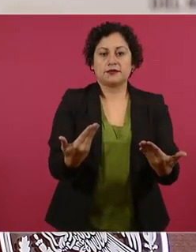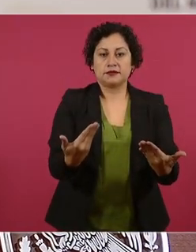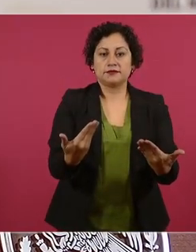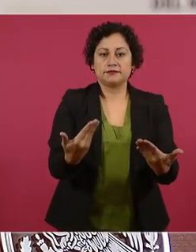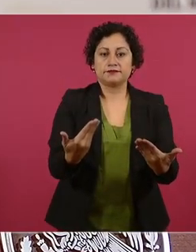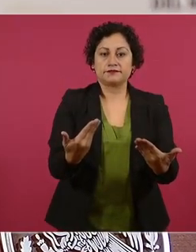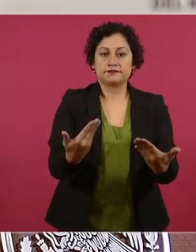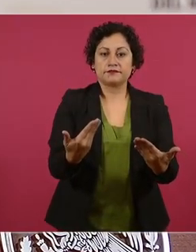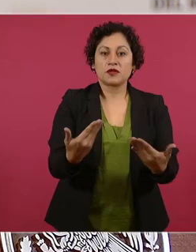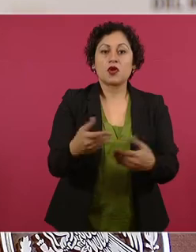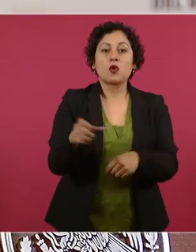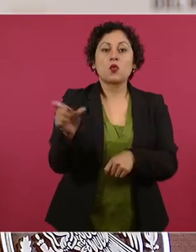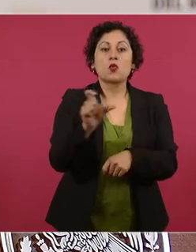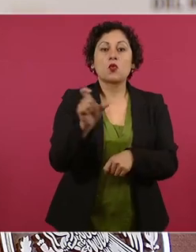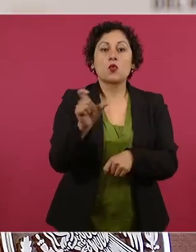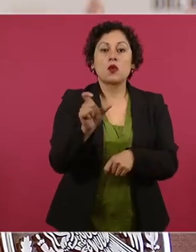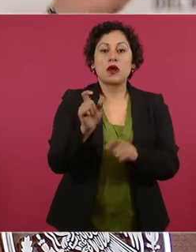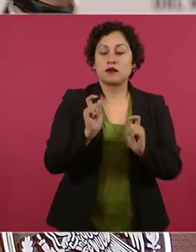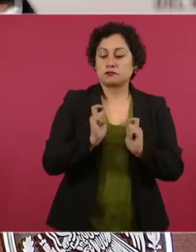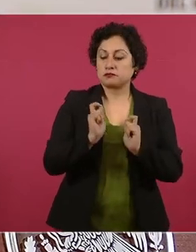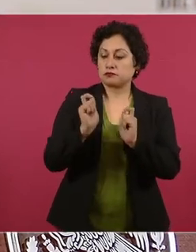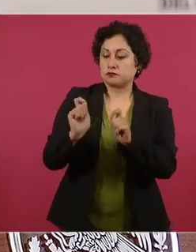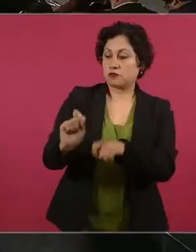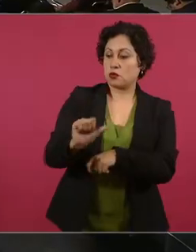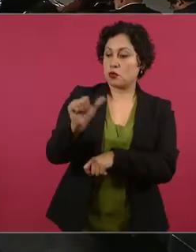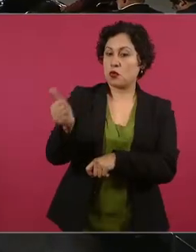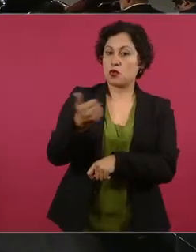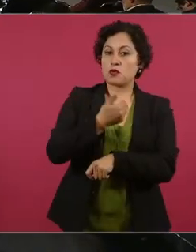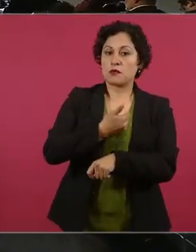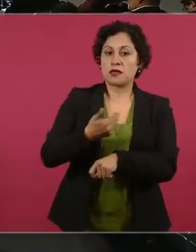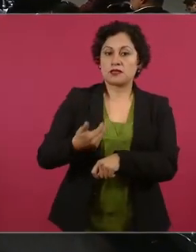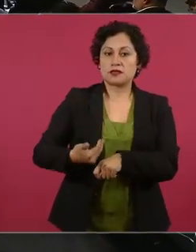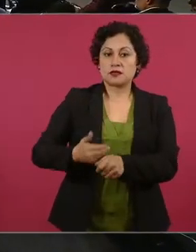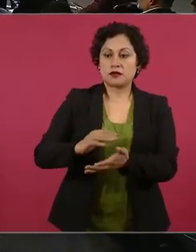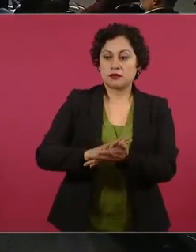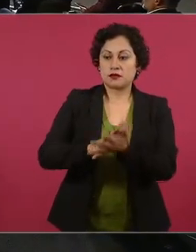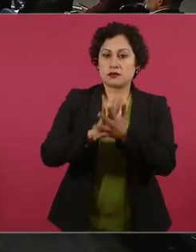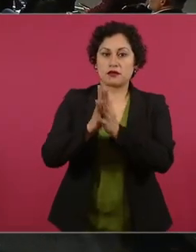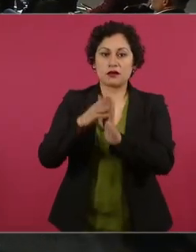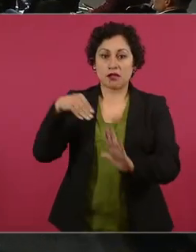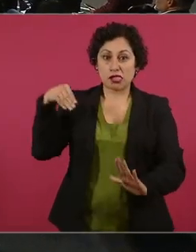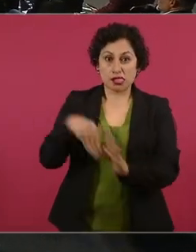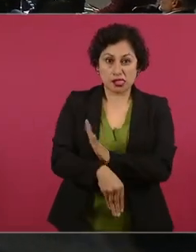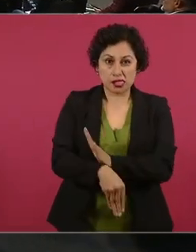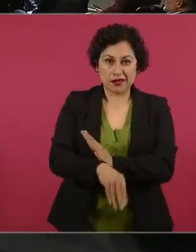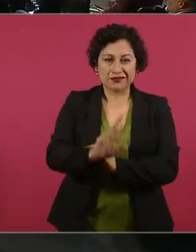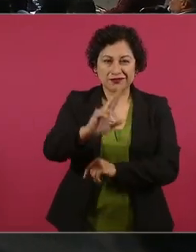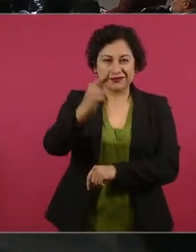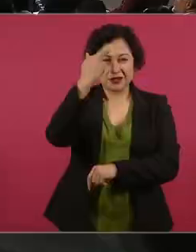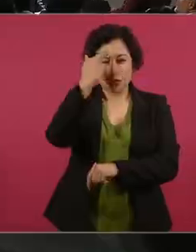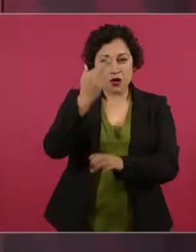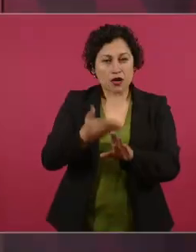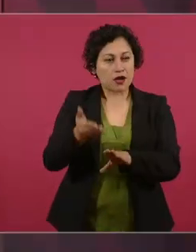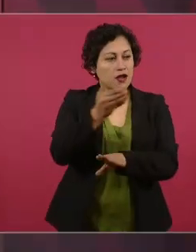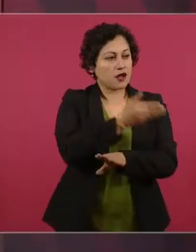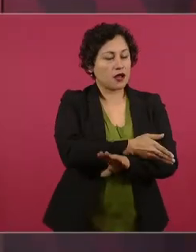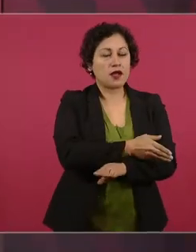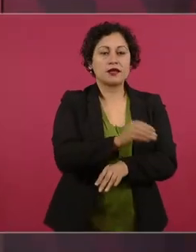crisis en la transición, lo que pasó cuando Zedillo le entregó a Salinas, no, para